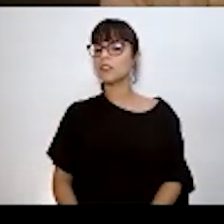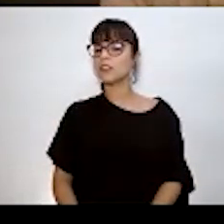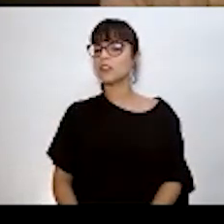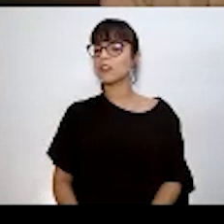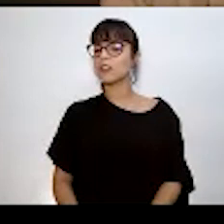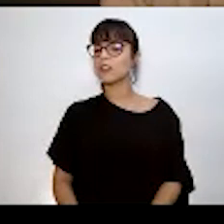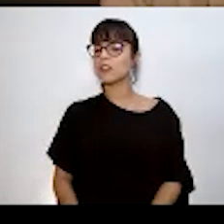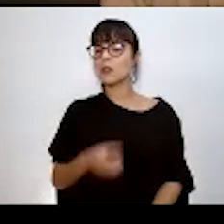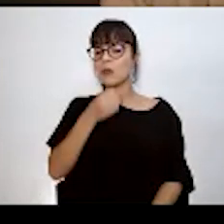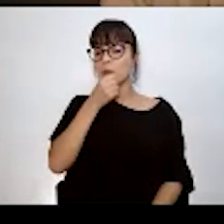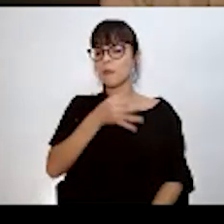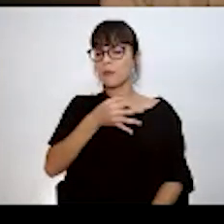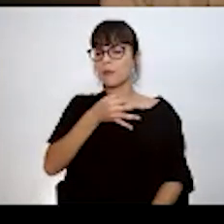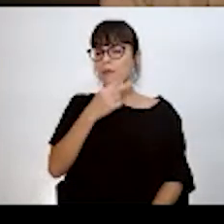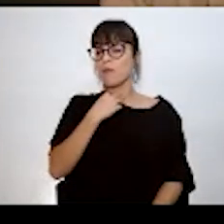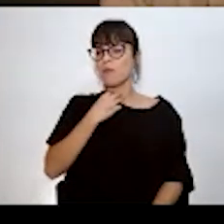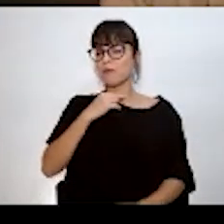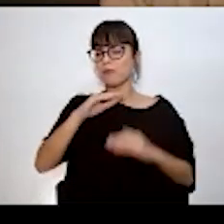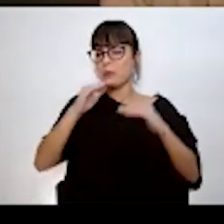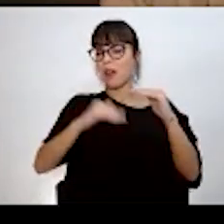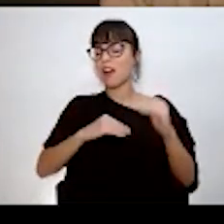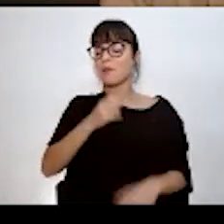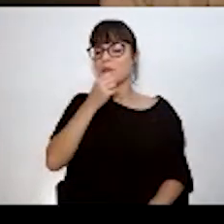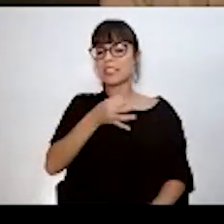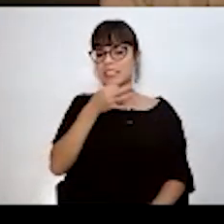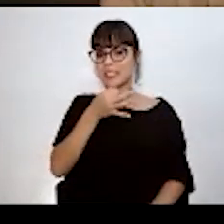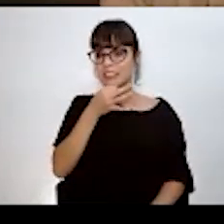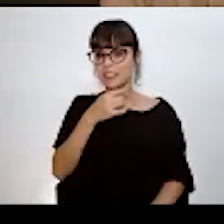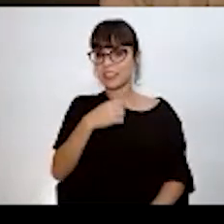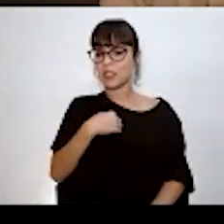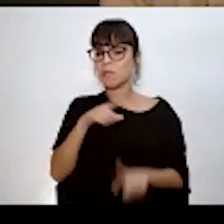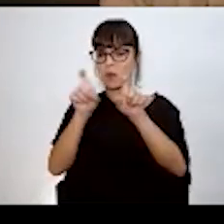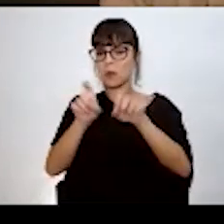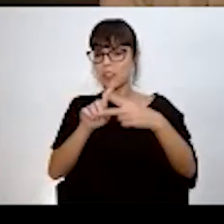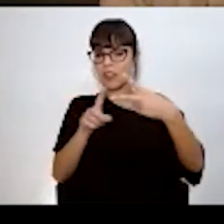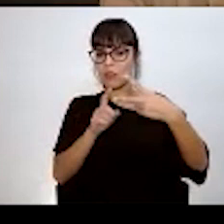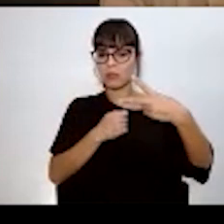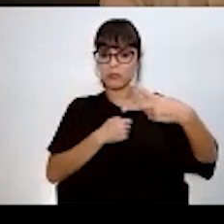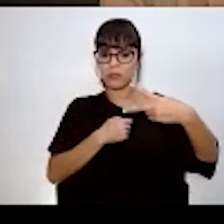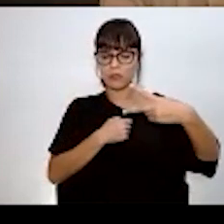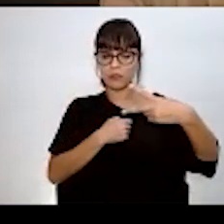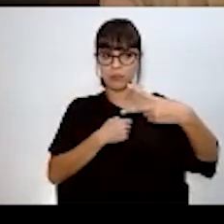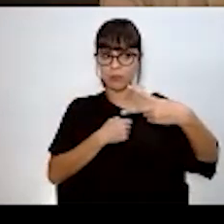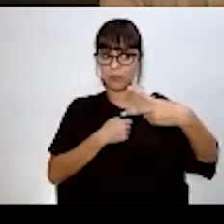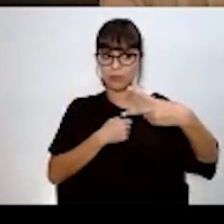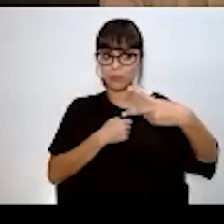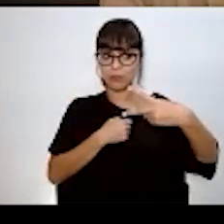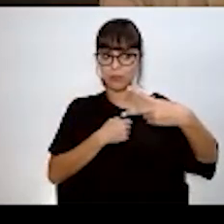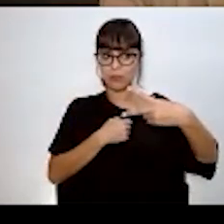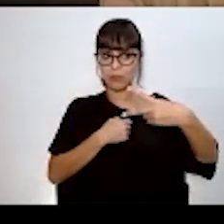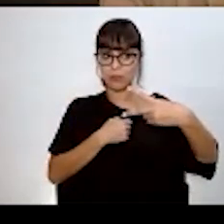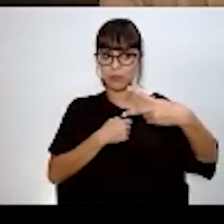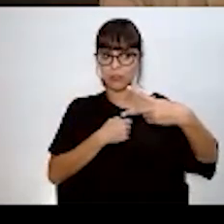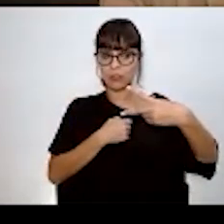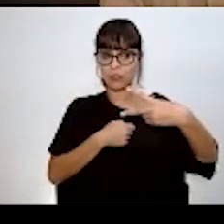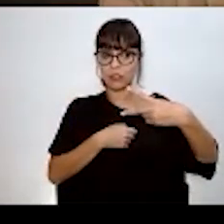con la evolución demográfica que determinó en el sentido de, según el que mencionó en el siglo XIII y